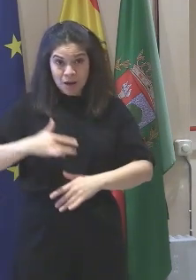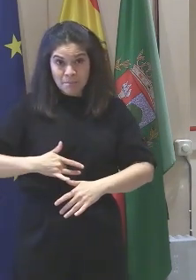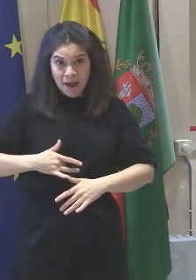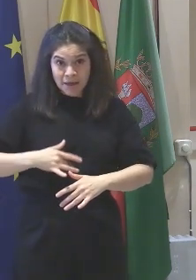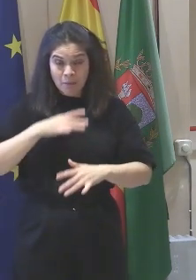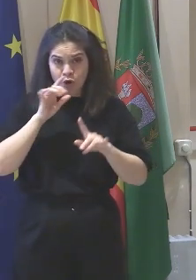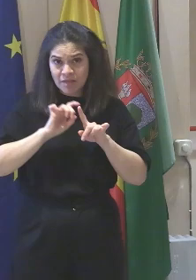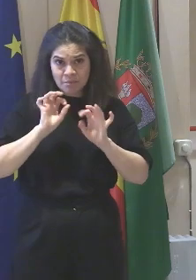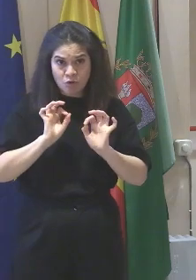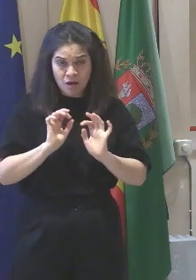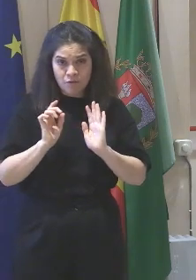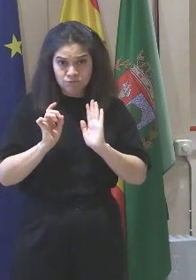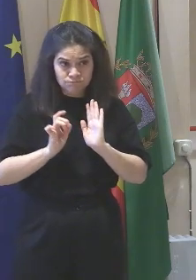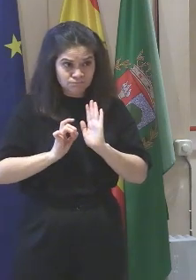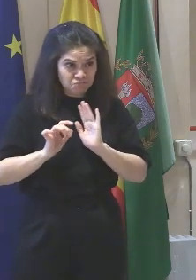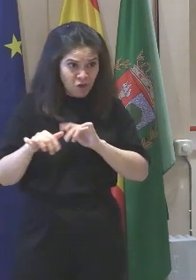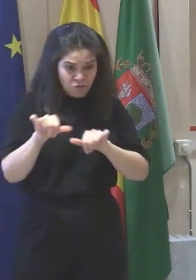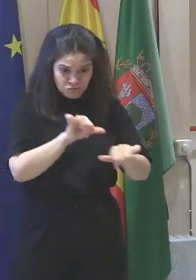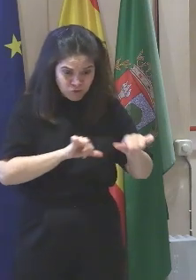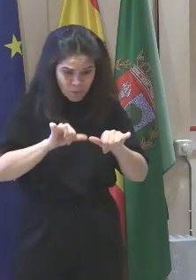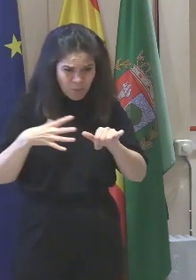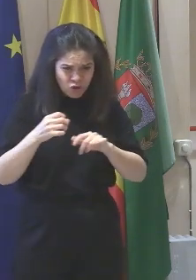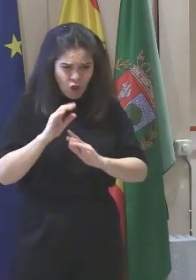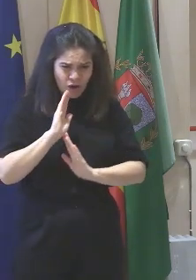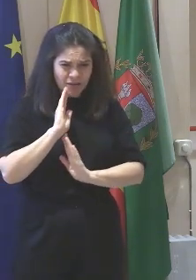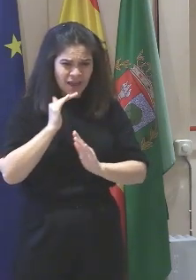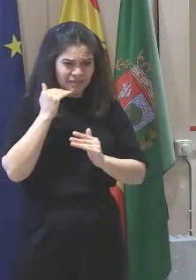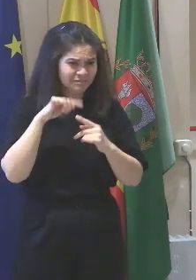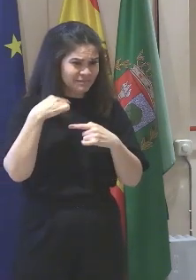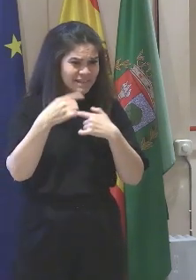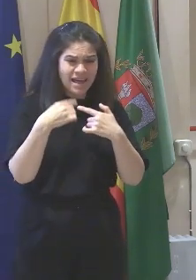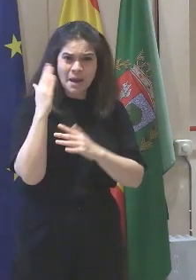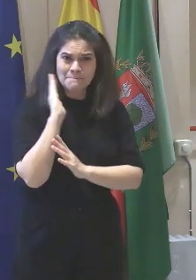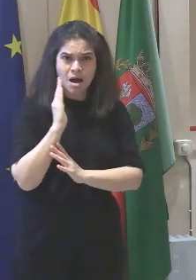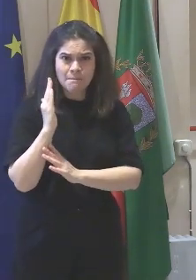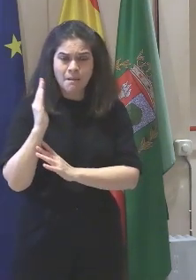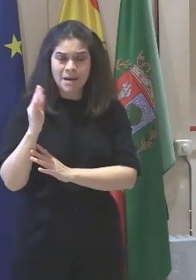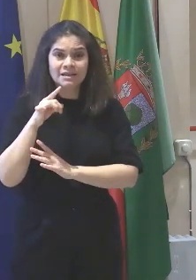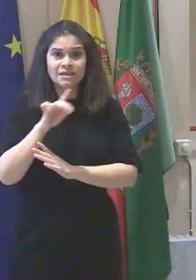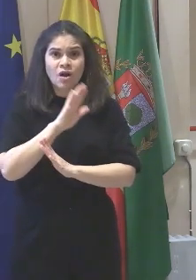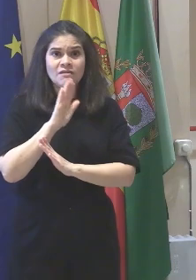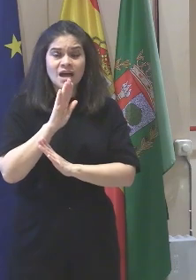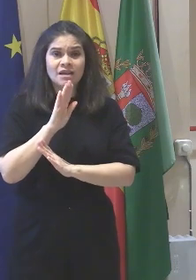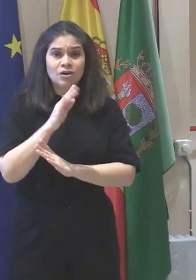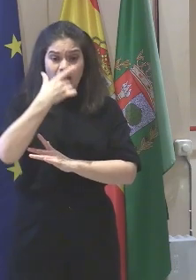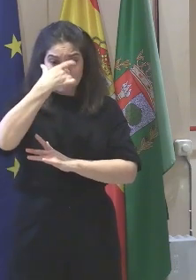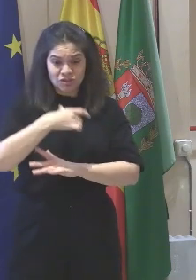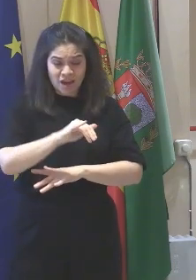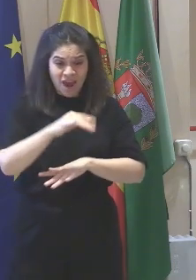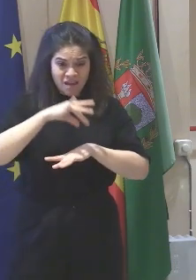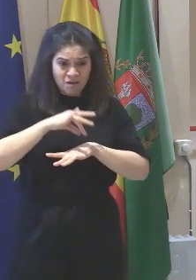formulaciones, por todo lo que impacta en el día a día, ¿verdad? Y eso hace que siga siendo una sobrecarga para la persona que vive con la